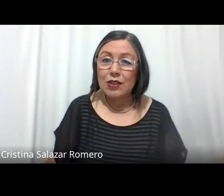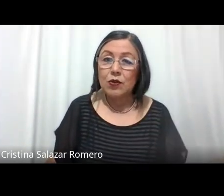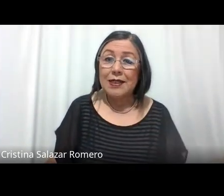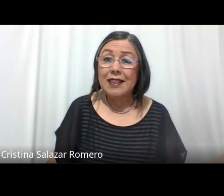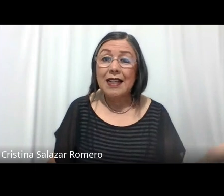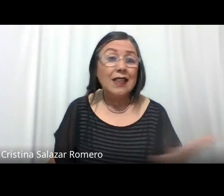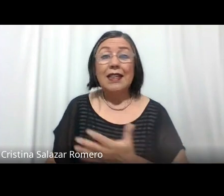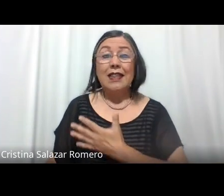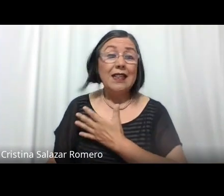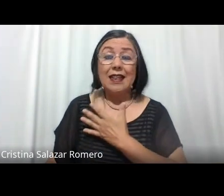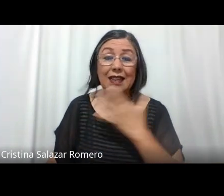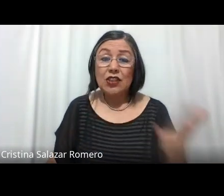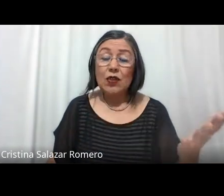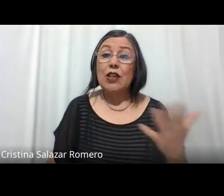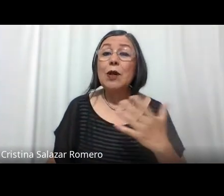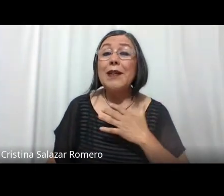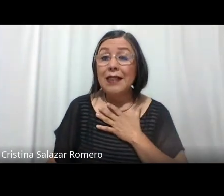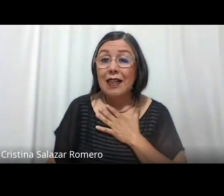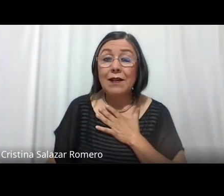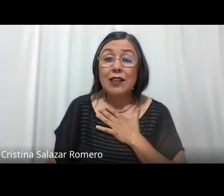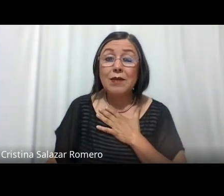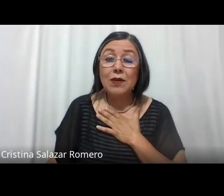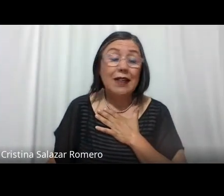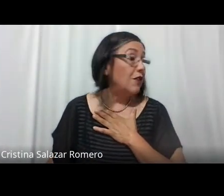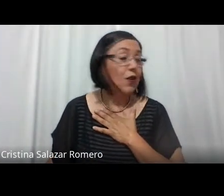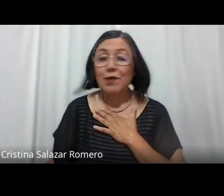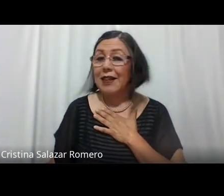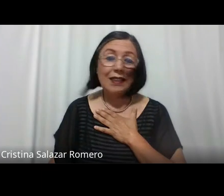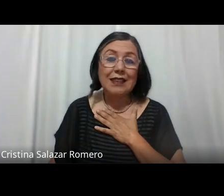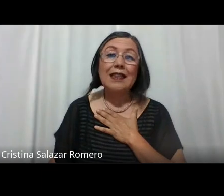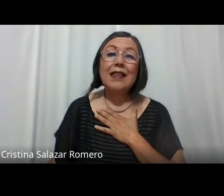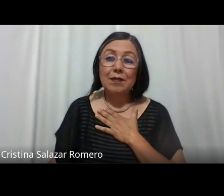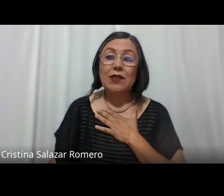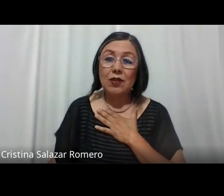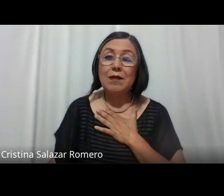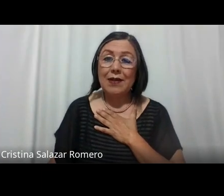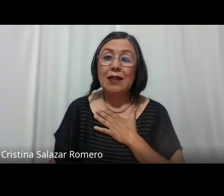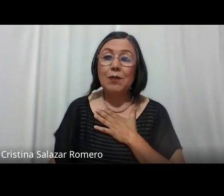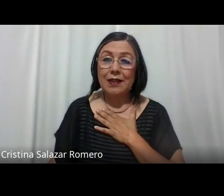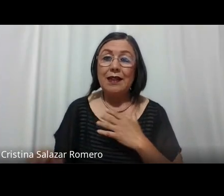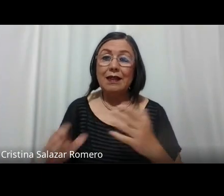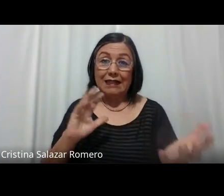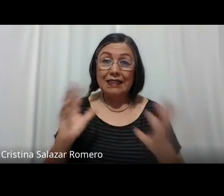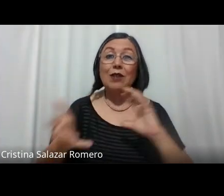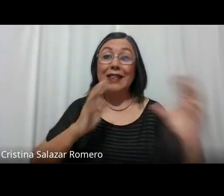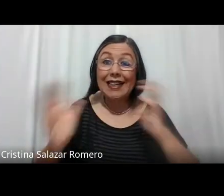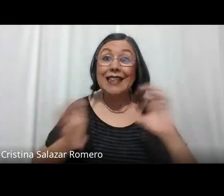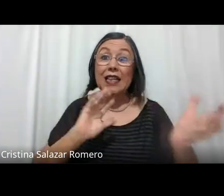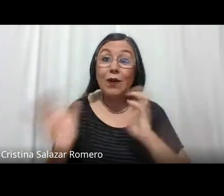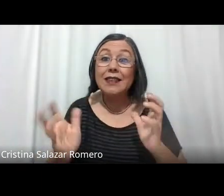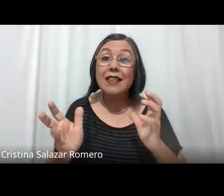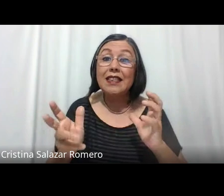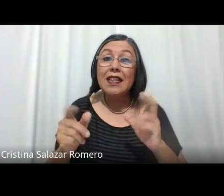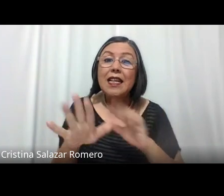señas no es universal y que el hecho de que yo aprenda el alfabeto manual no me garantiza que la persona me vaya a comprender. Necesito manejar